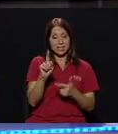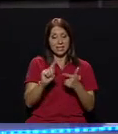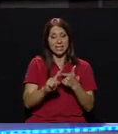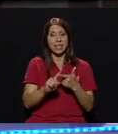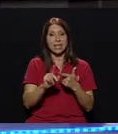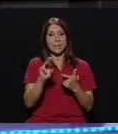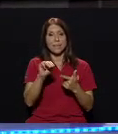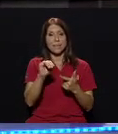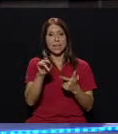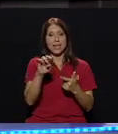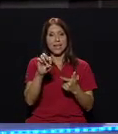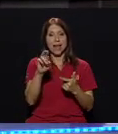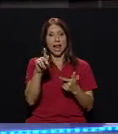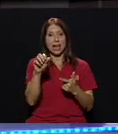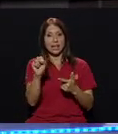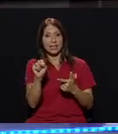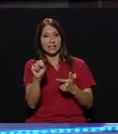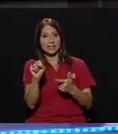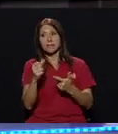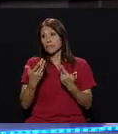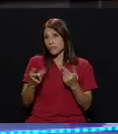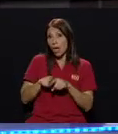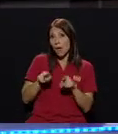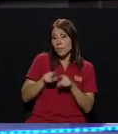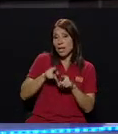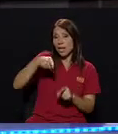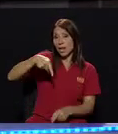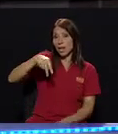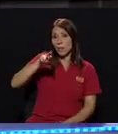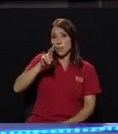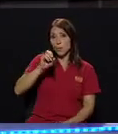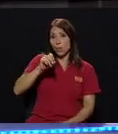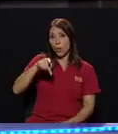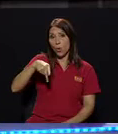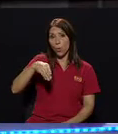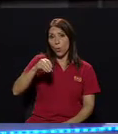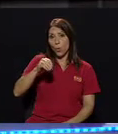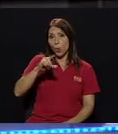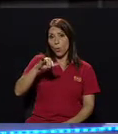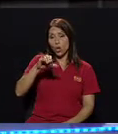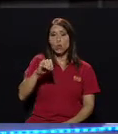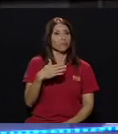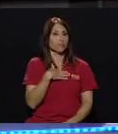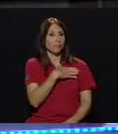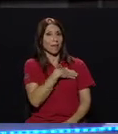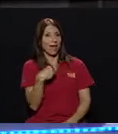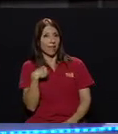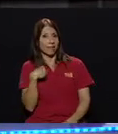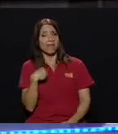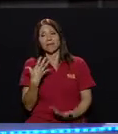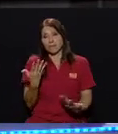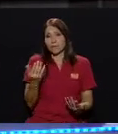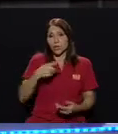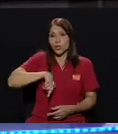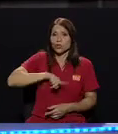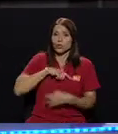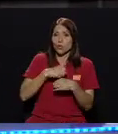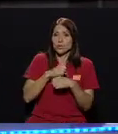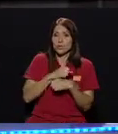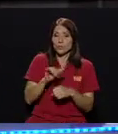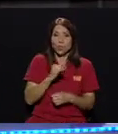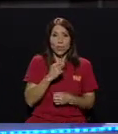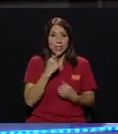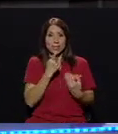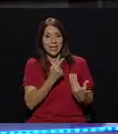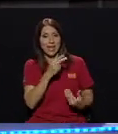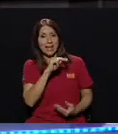¿Sí? Luego, el propóleo que ya usted nos mencionaba, sí, ¿verdad? Que es sumamente importante. Nosotros, por ejemplo, hacemos estos productos y como Natalia comentaba y